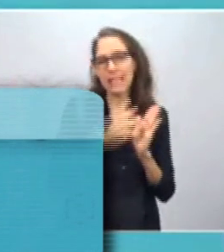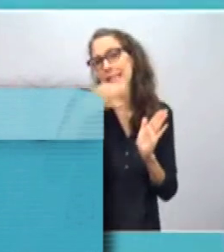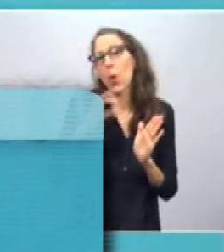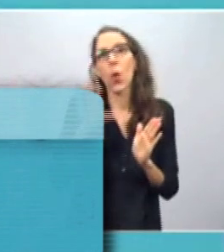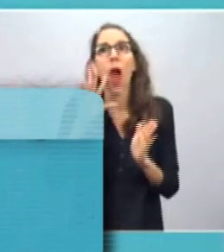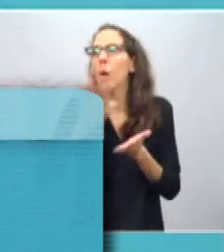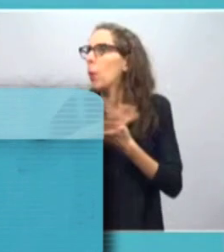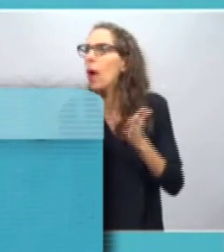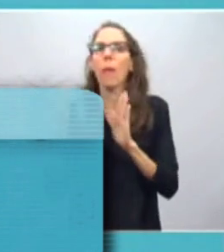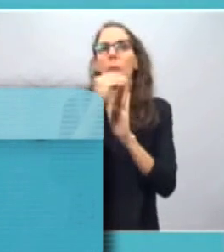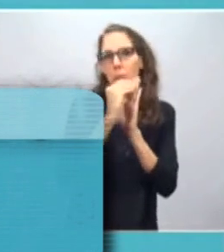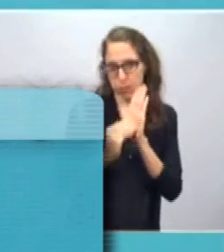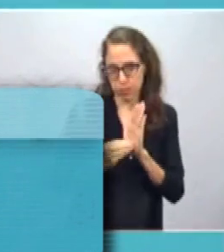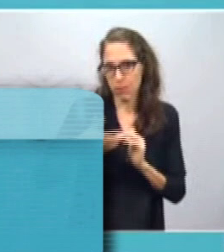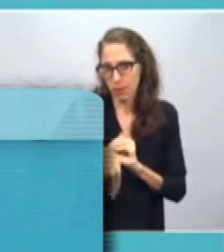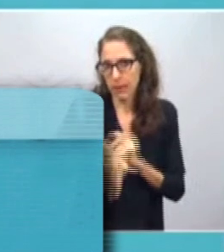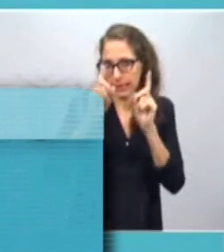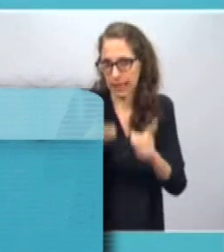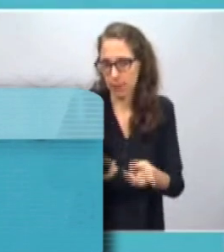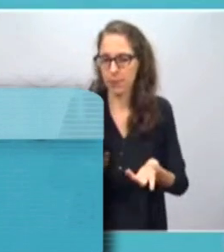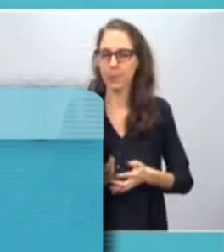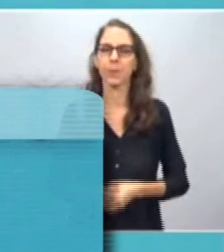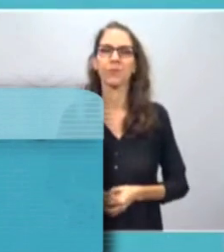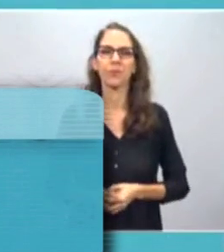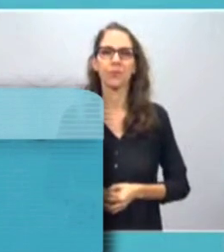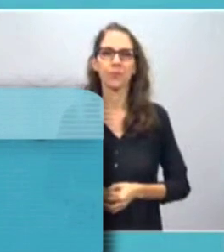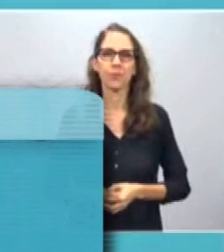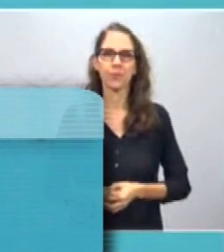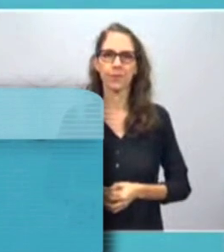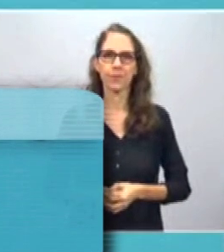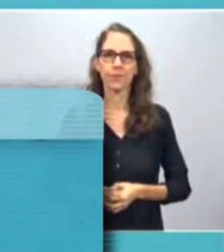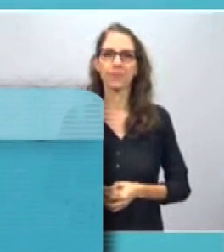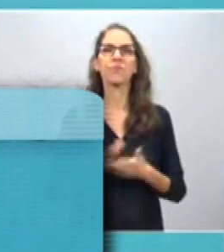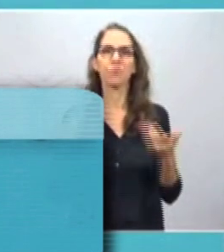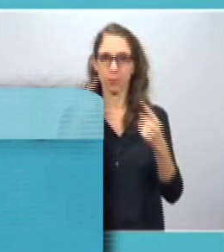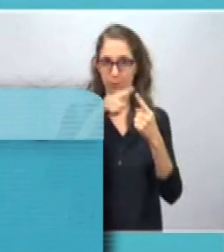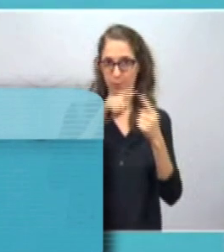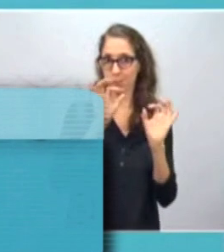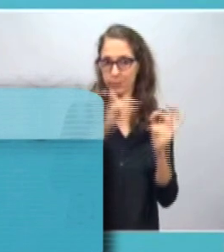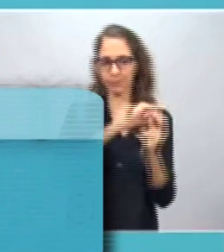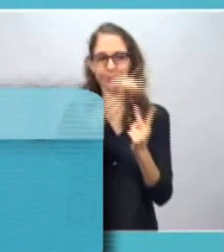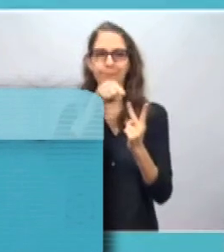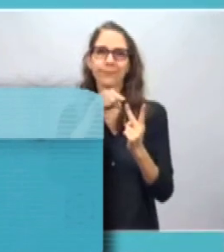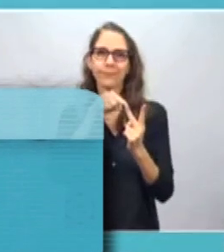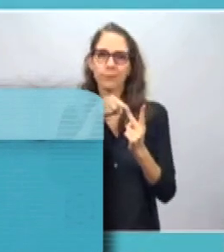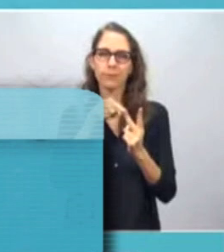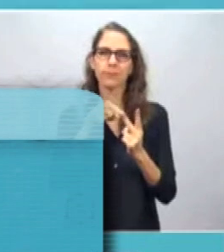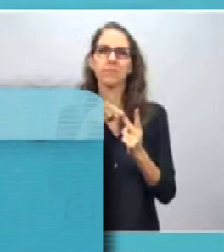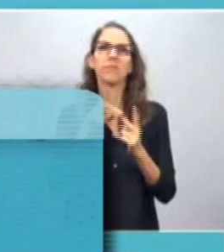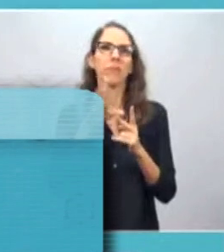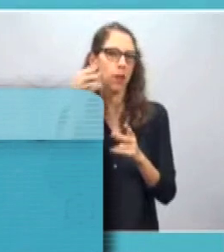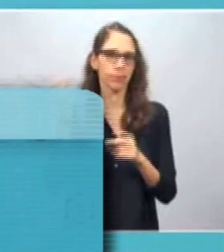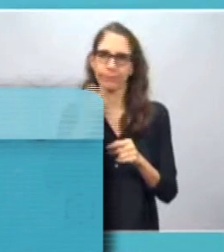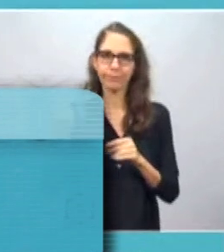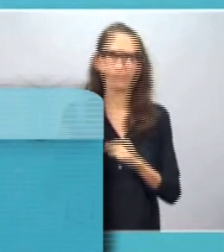algunas a lo largo de la semana el gobernador. En segundo lugar, y como parte